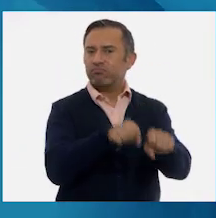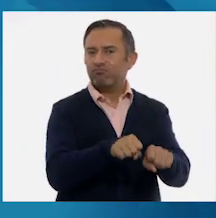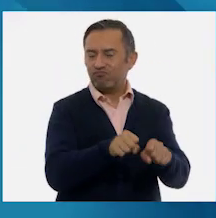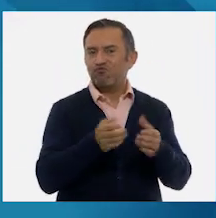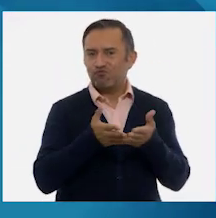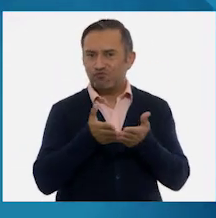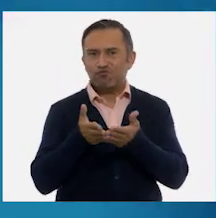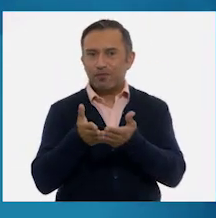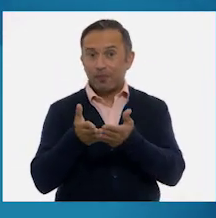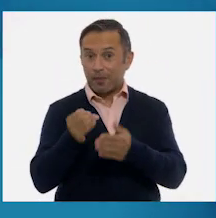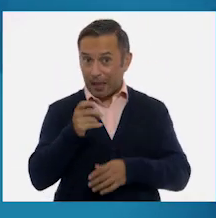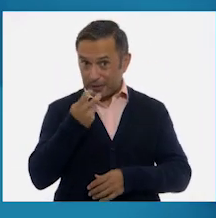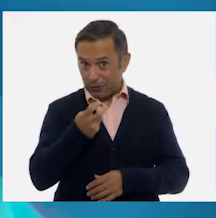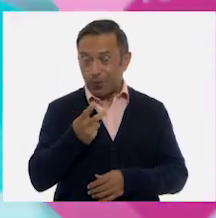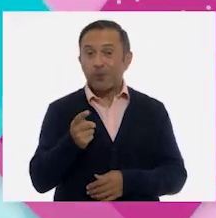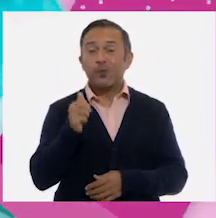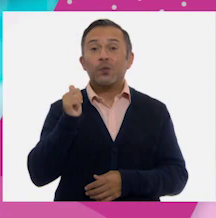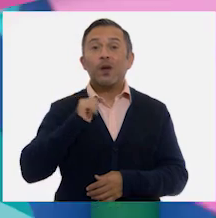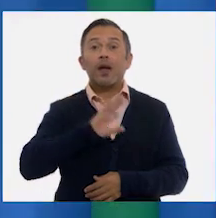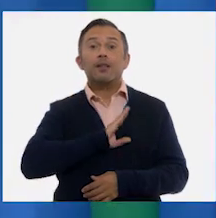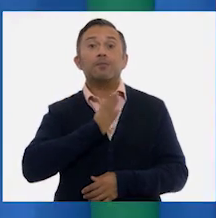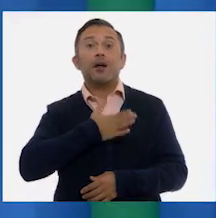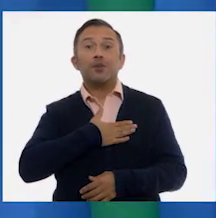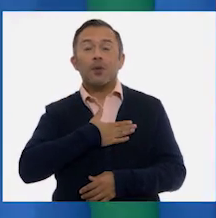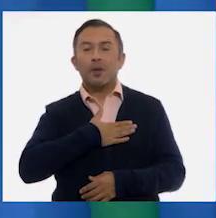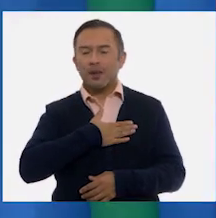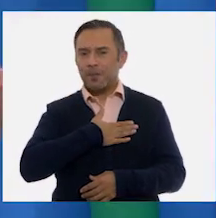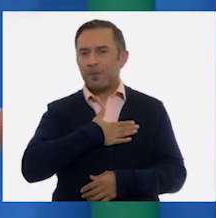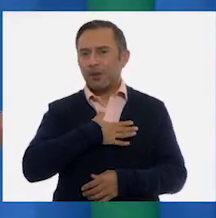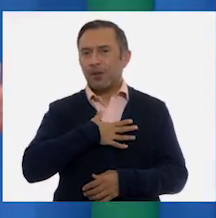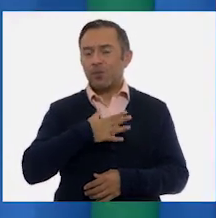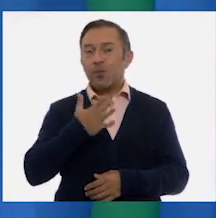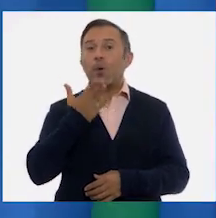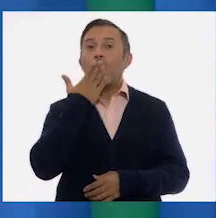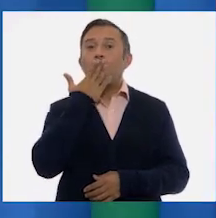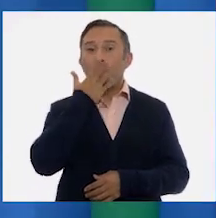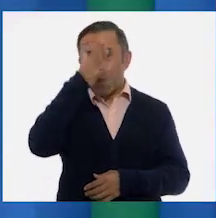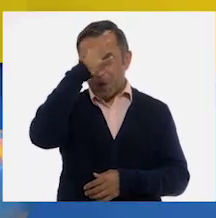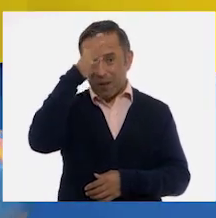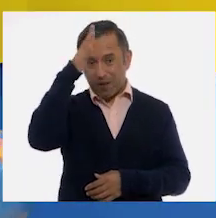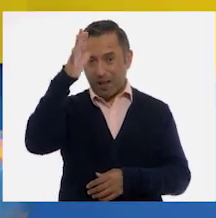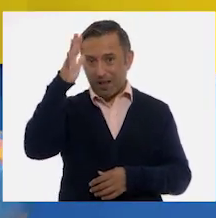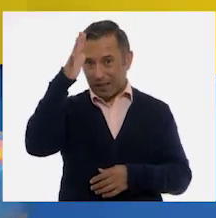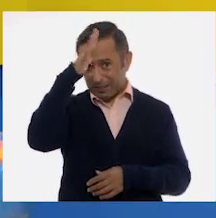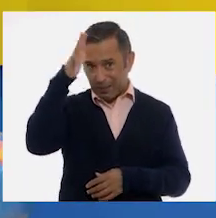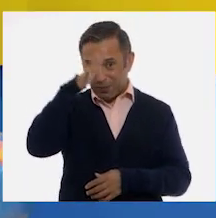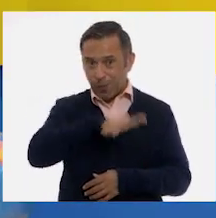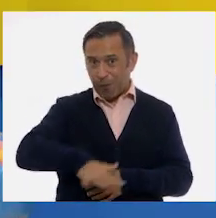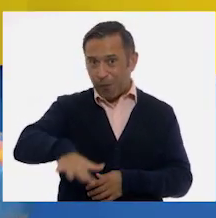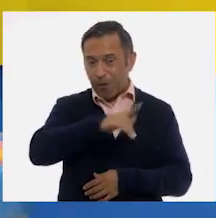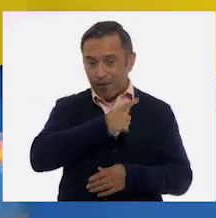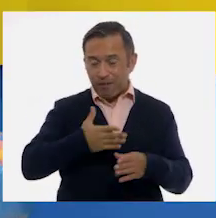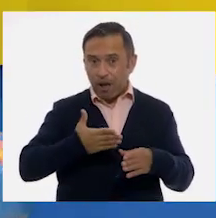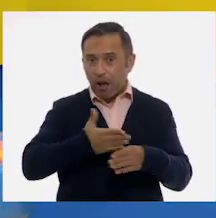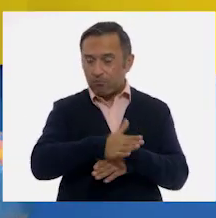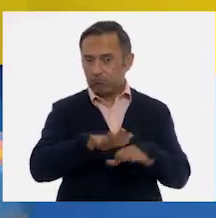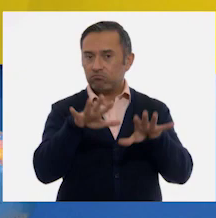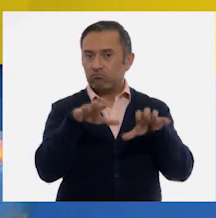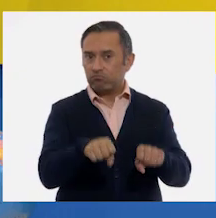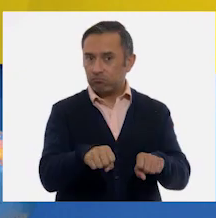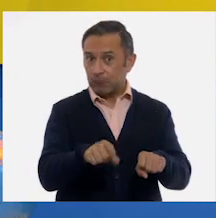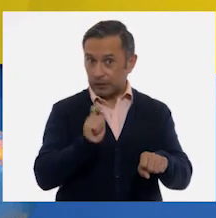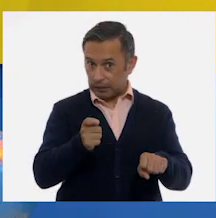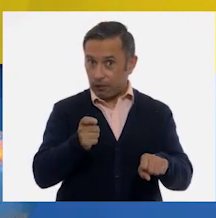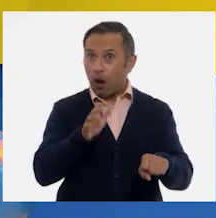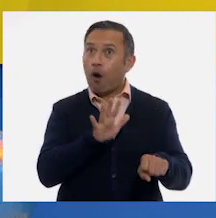conquistaron la capital mexica, eso no significó que ya controlaran el resto del actual país. ¿Ah, no? No.